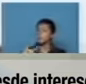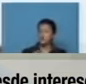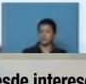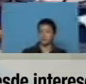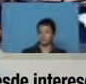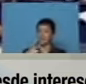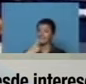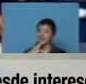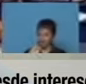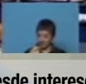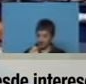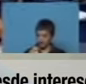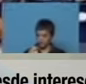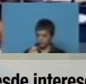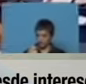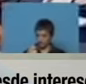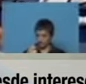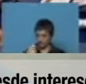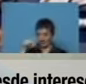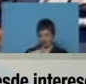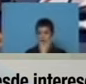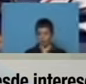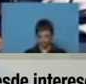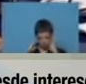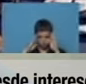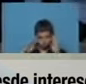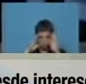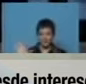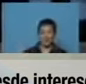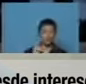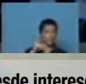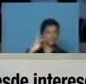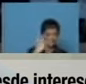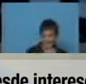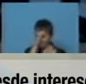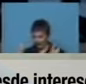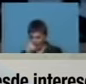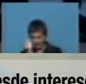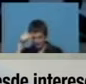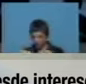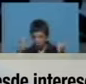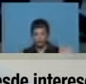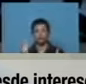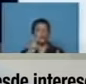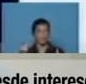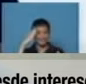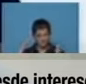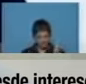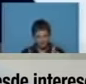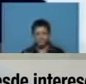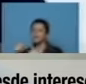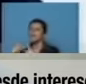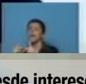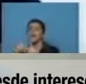materia energética que llevó a cabo este gobierno del año 2003 a la fecha, pero que ahora devinieron